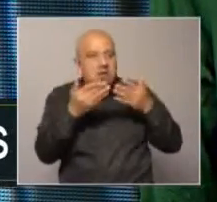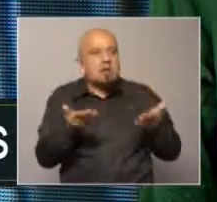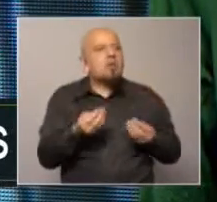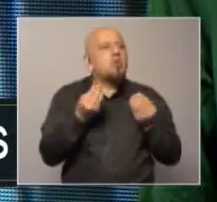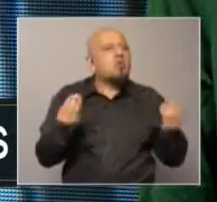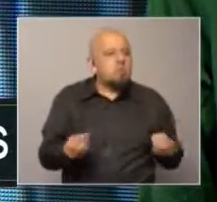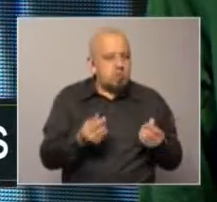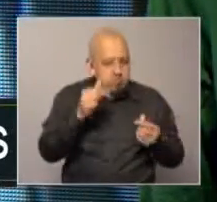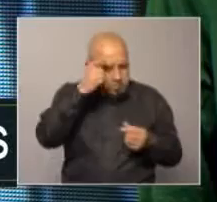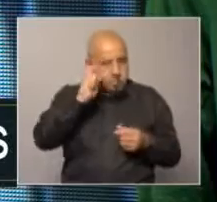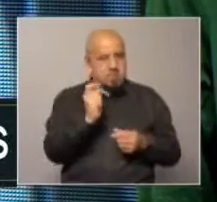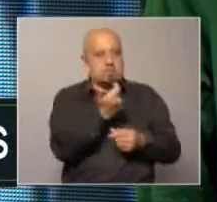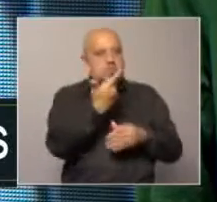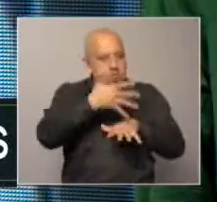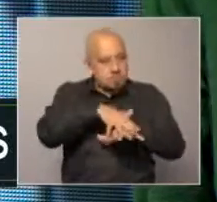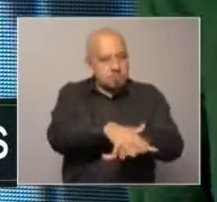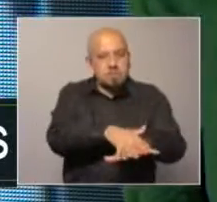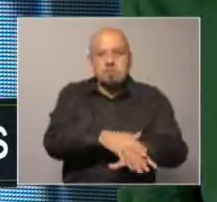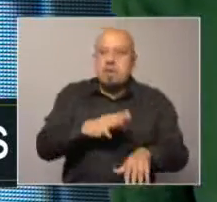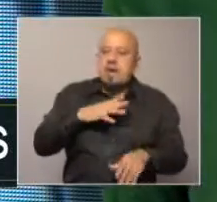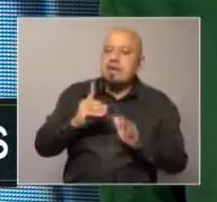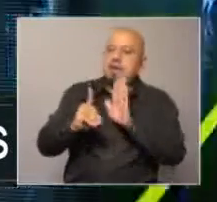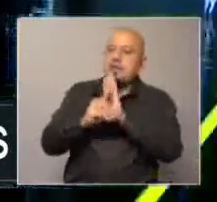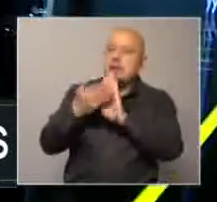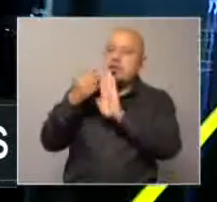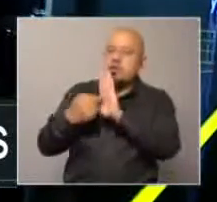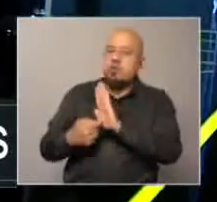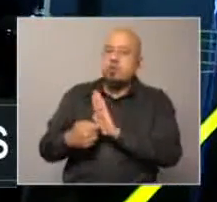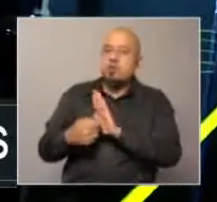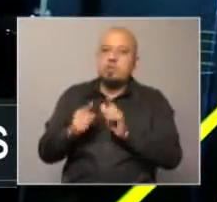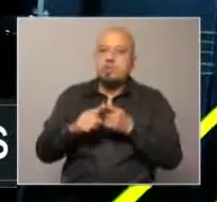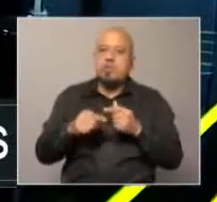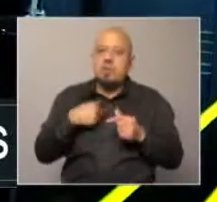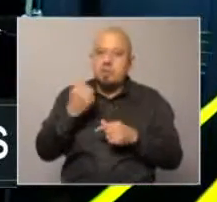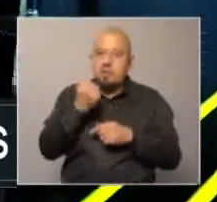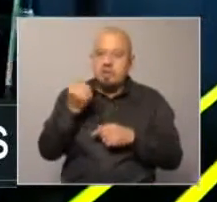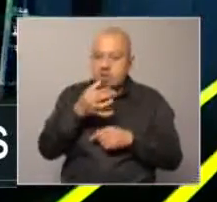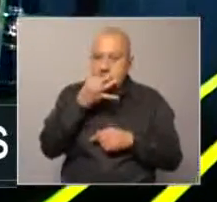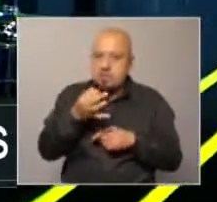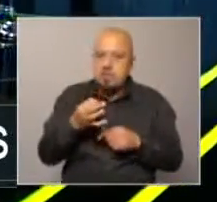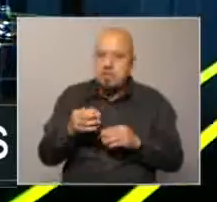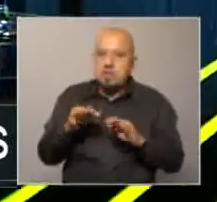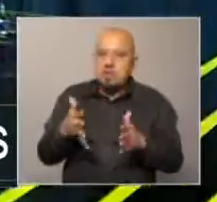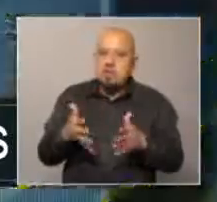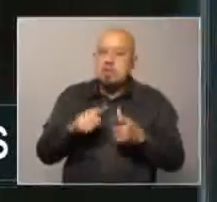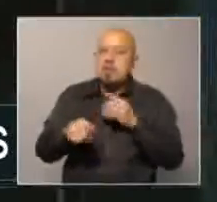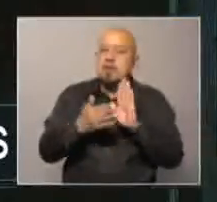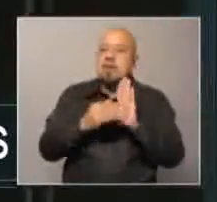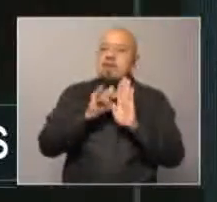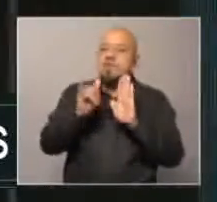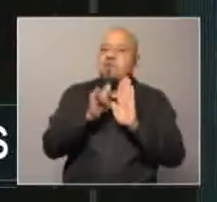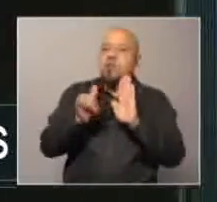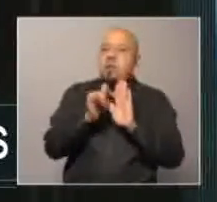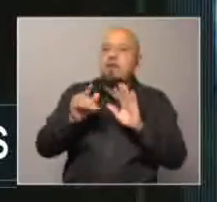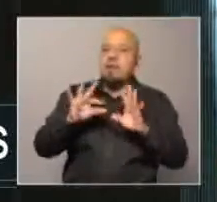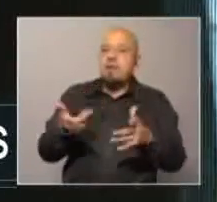ninguna inserción social. Tenemos unos datos sobre el encierro que son pertinentes comentar, me parece ahora, que se desprenden del informe del Mecanismo de